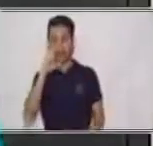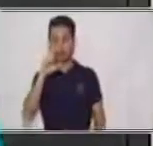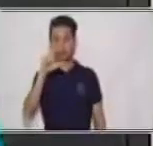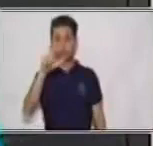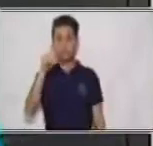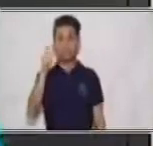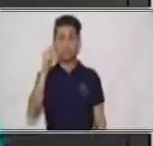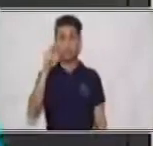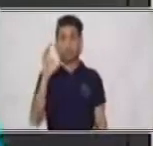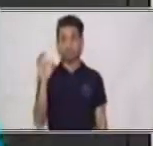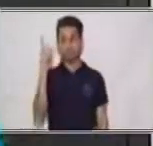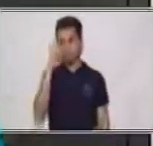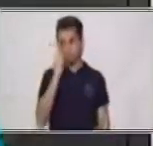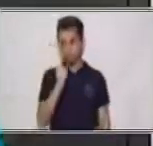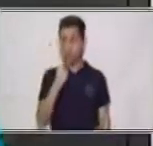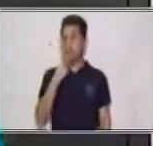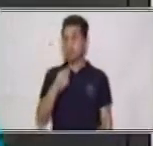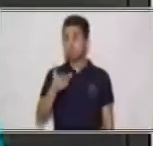el que tenía que dirigir